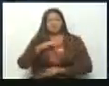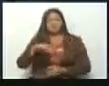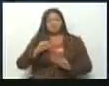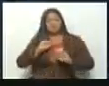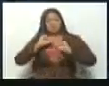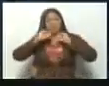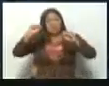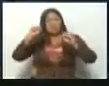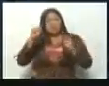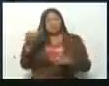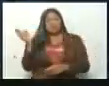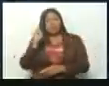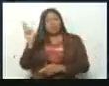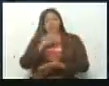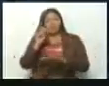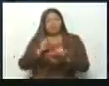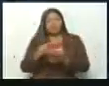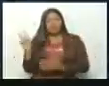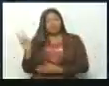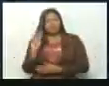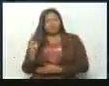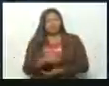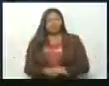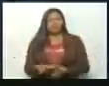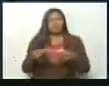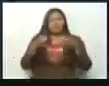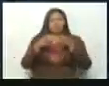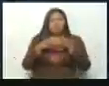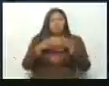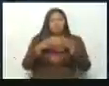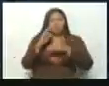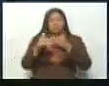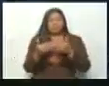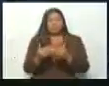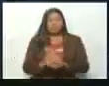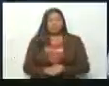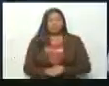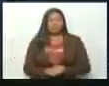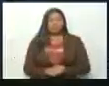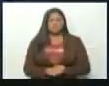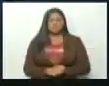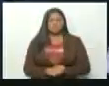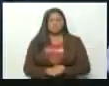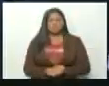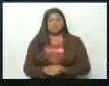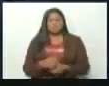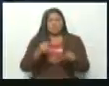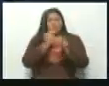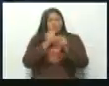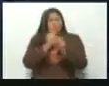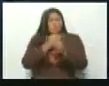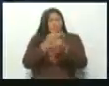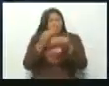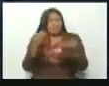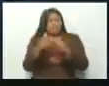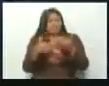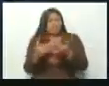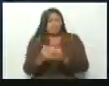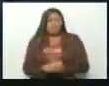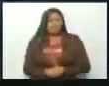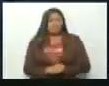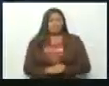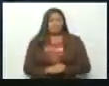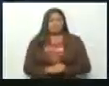ejemplo, con Radio Nacional de Venezuela y con el equipo de Blay, con el equipo de Multimedia, trabajos extraordinarios en donde se